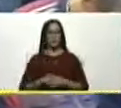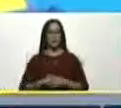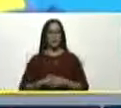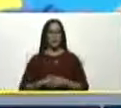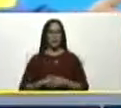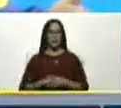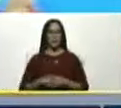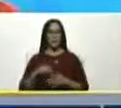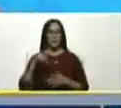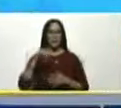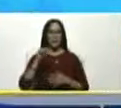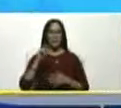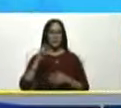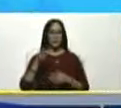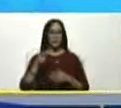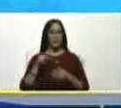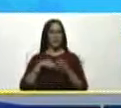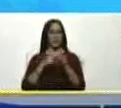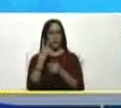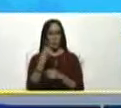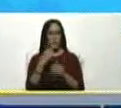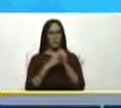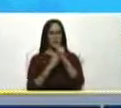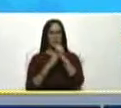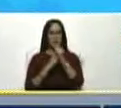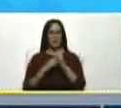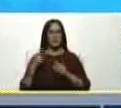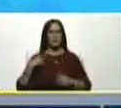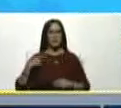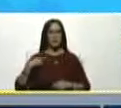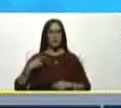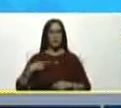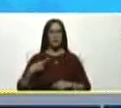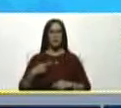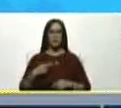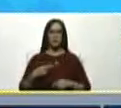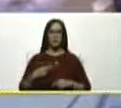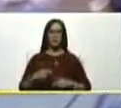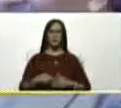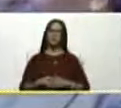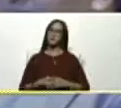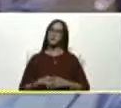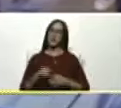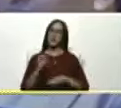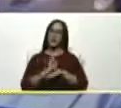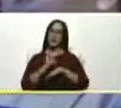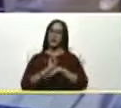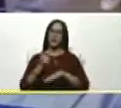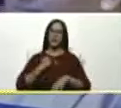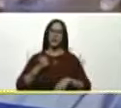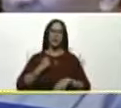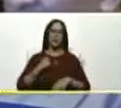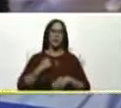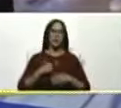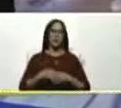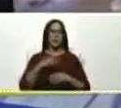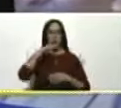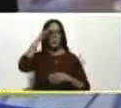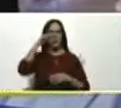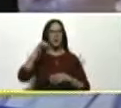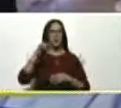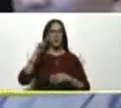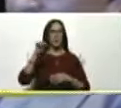Pastor Dan. Aquí hay dos líderes religiosos de los jesuitas, la Iglesia Católica, el Padre Numa, de las